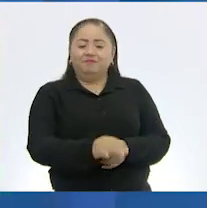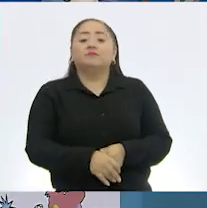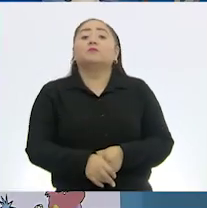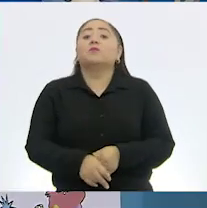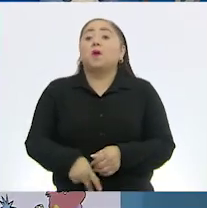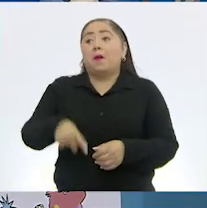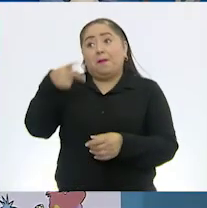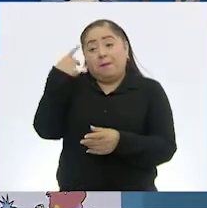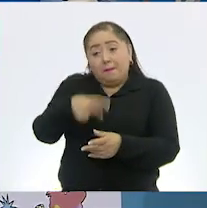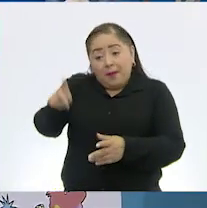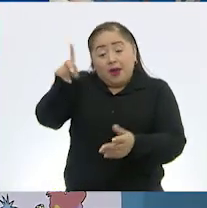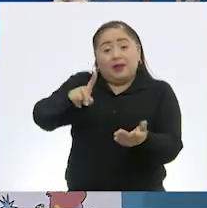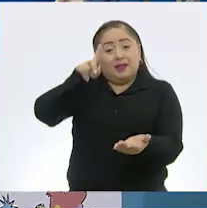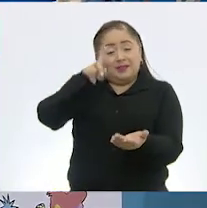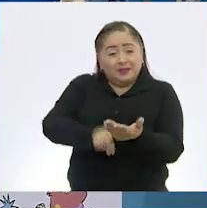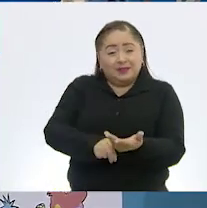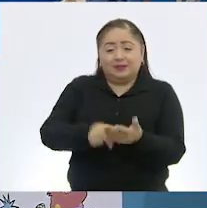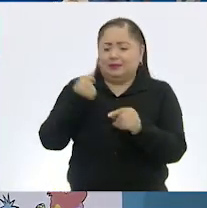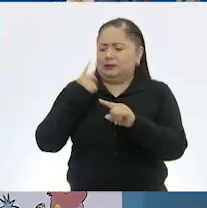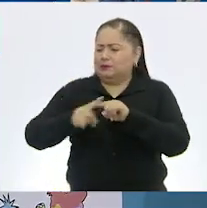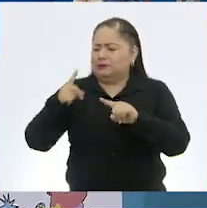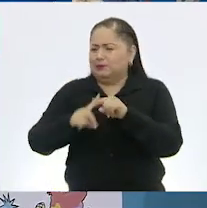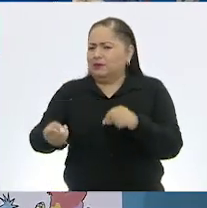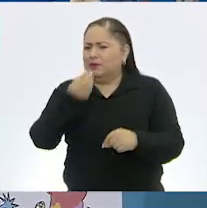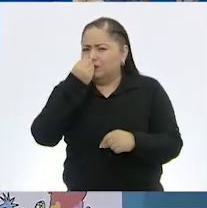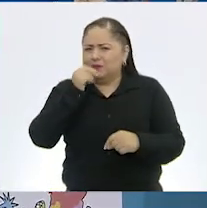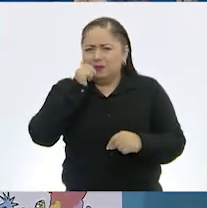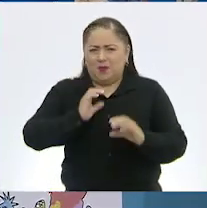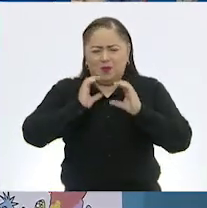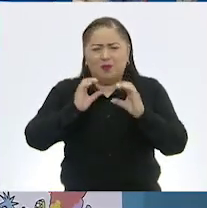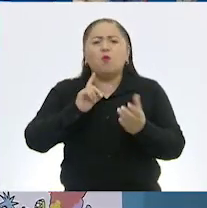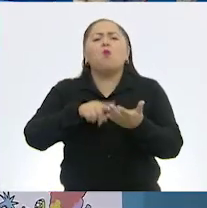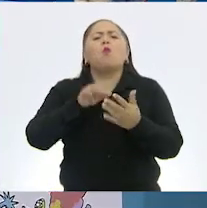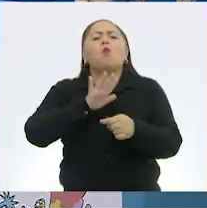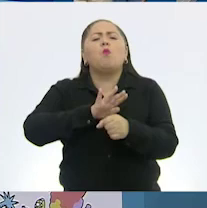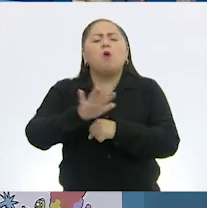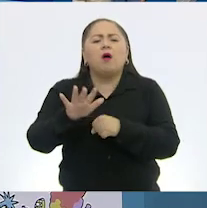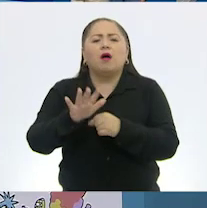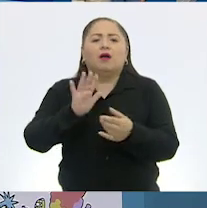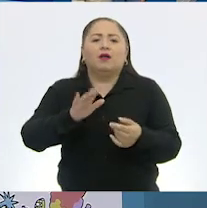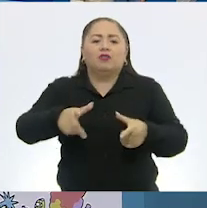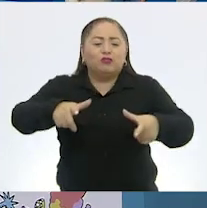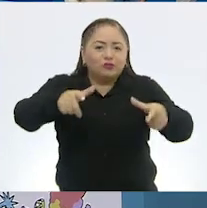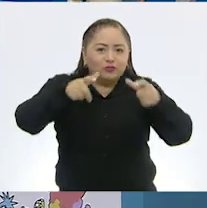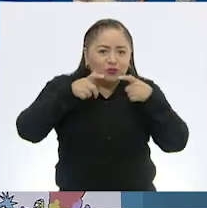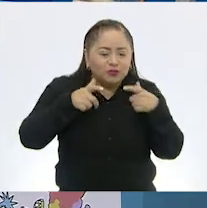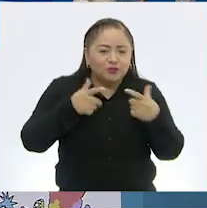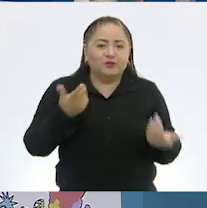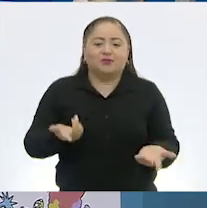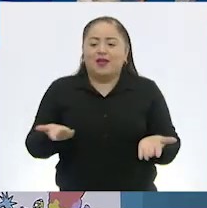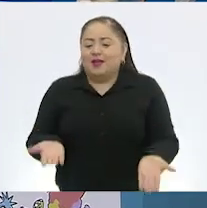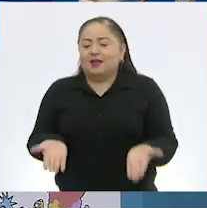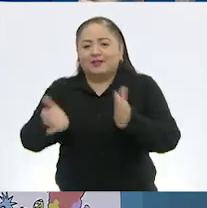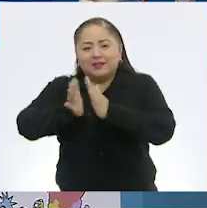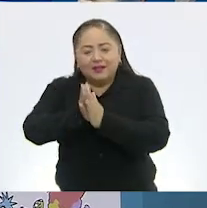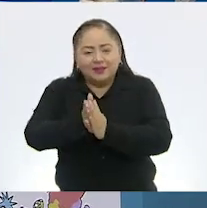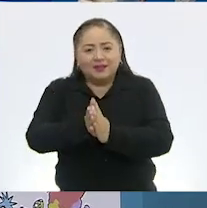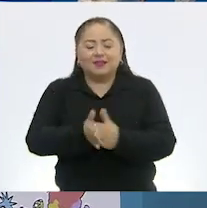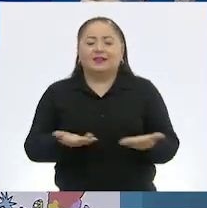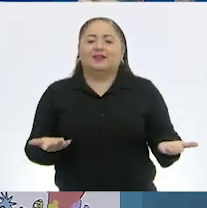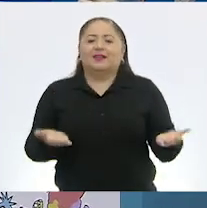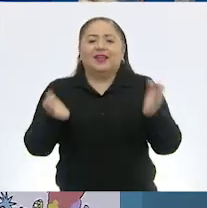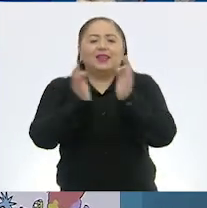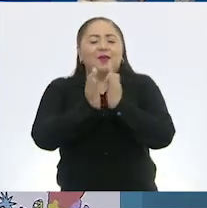Pero dentro de los tantos alimentos que conservamos están las tostadas, las quesadillas,